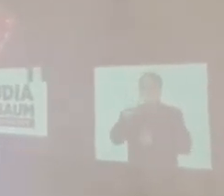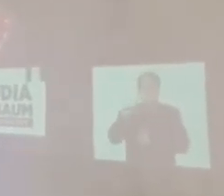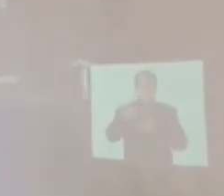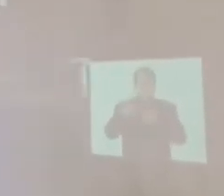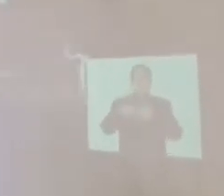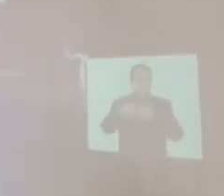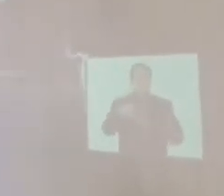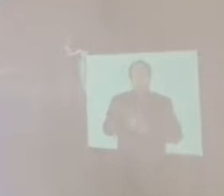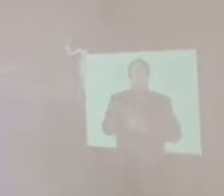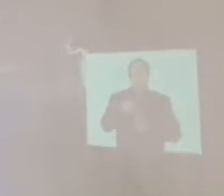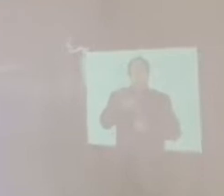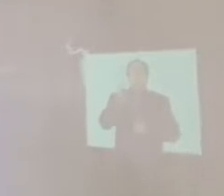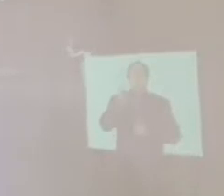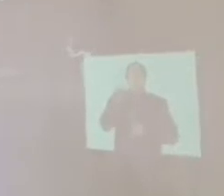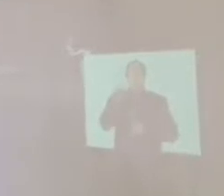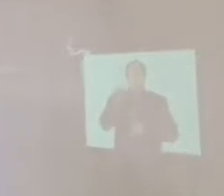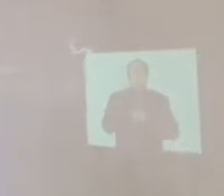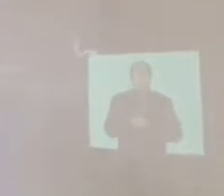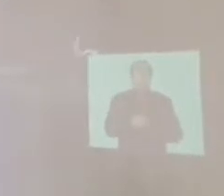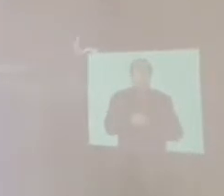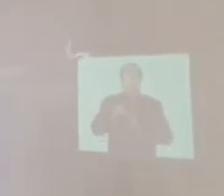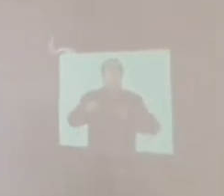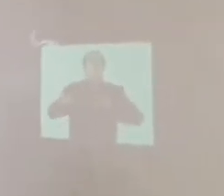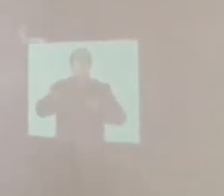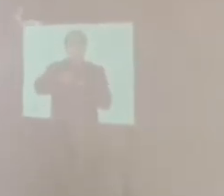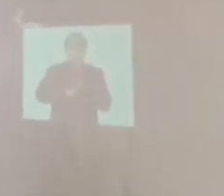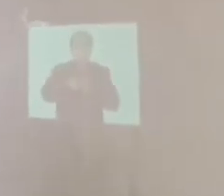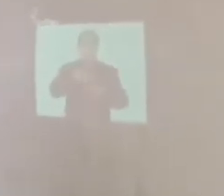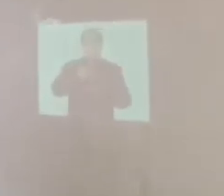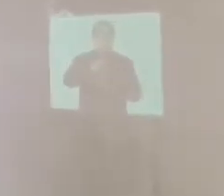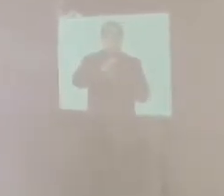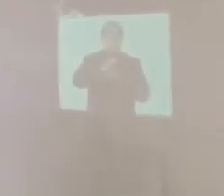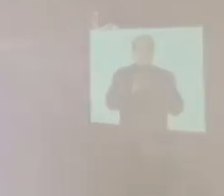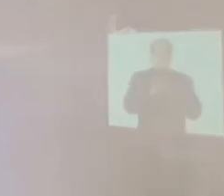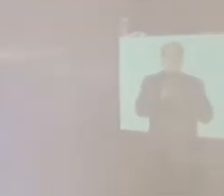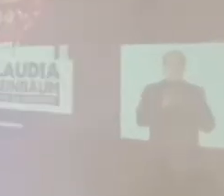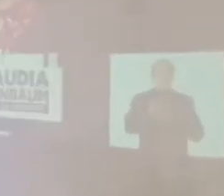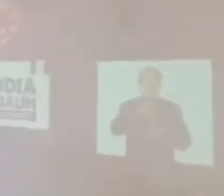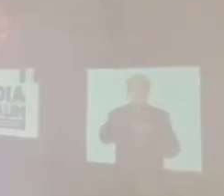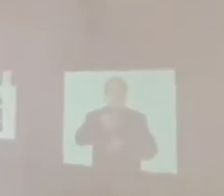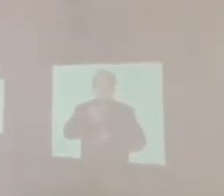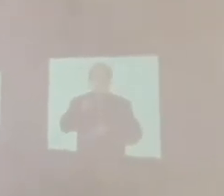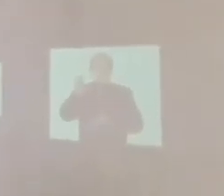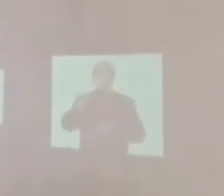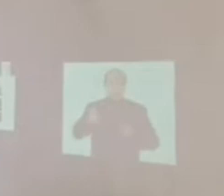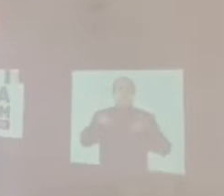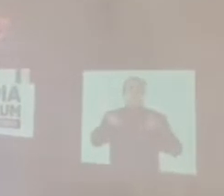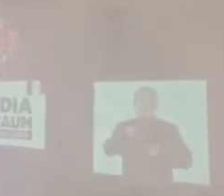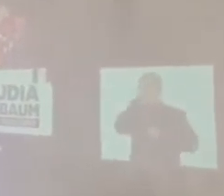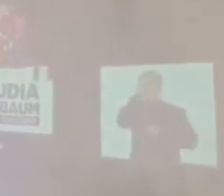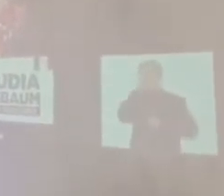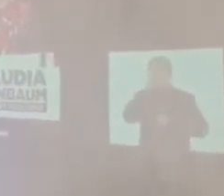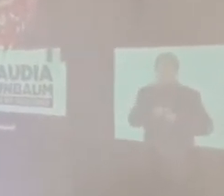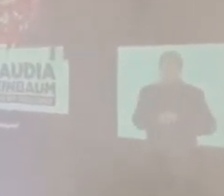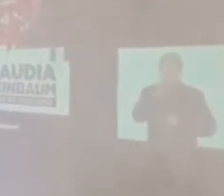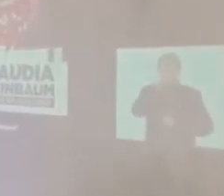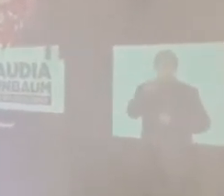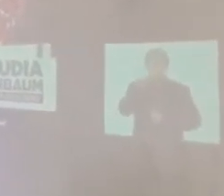249 desarrollos propios sin contratos con privados. Son 40 jóvenes brillantes. La app Ciudad de México cuenta